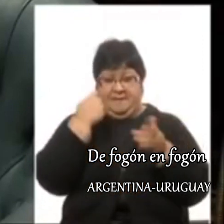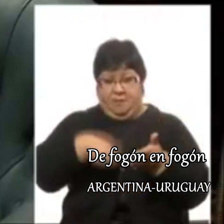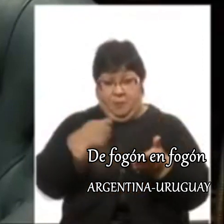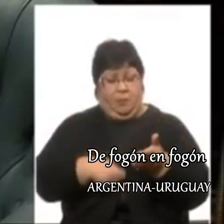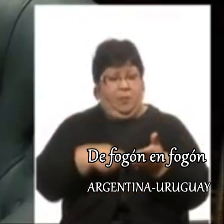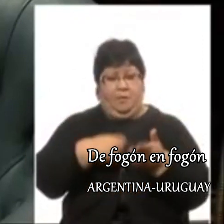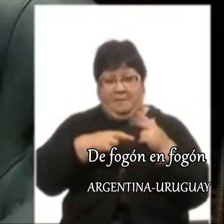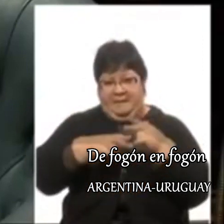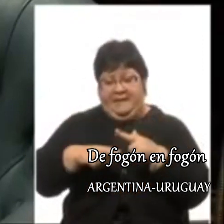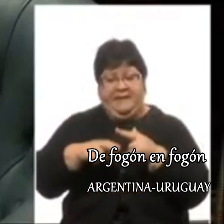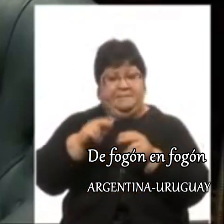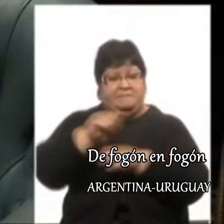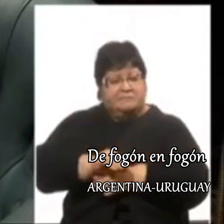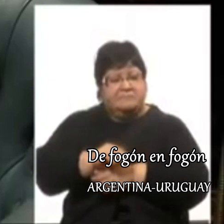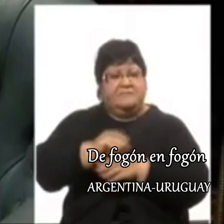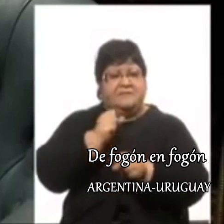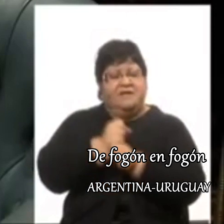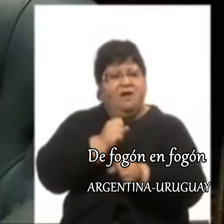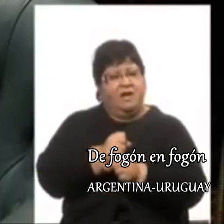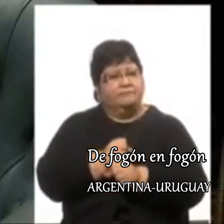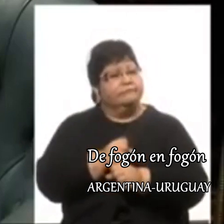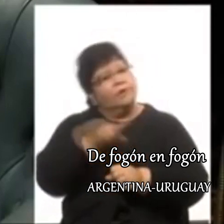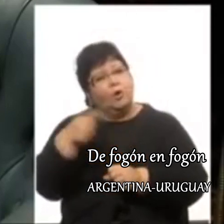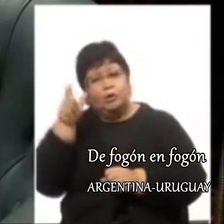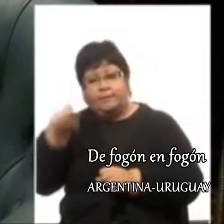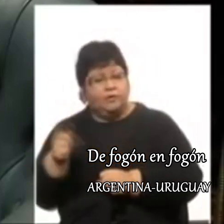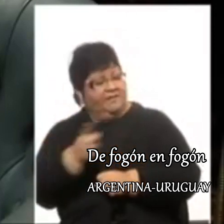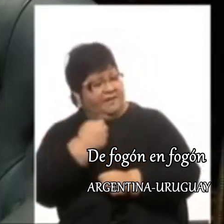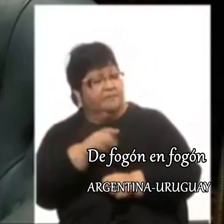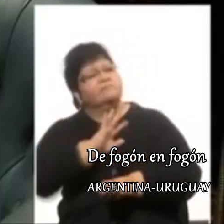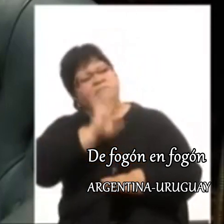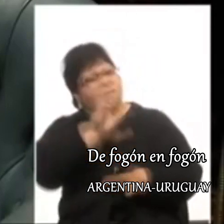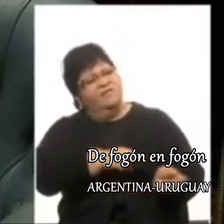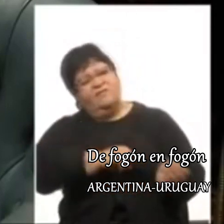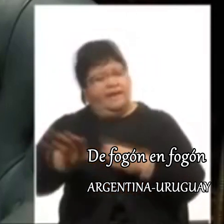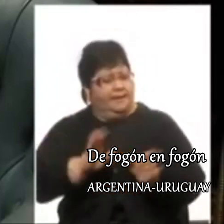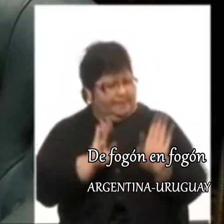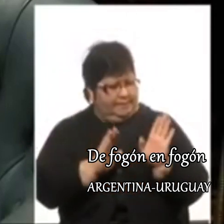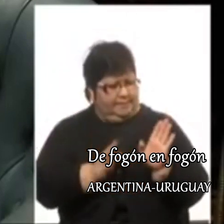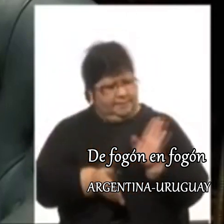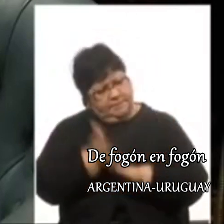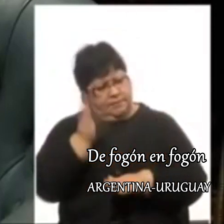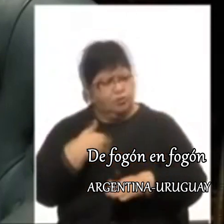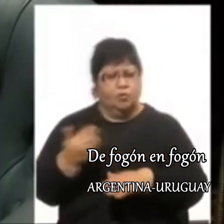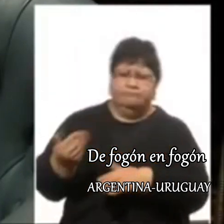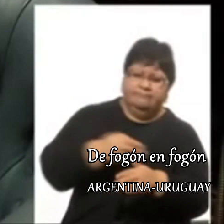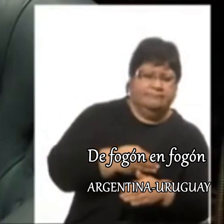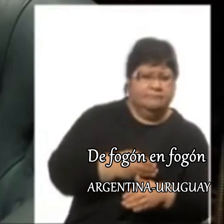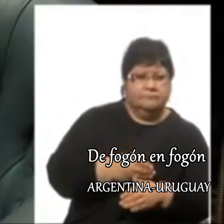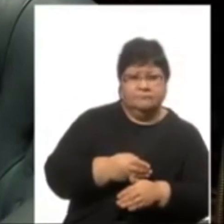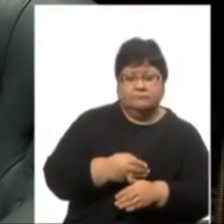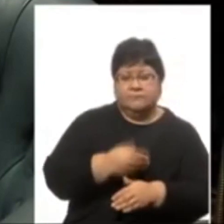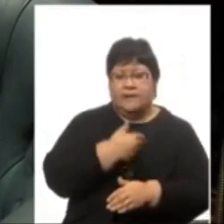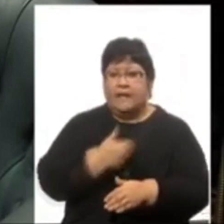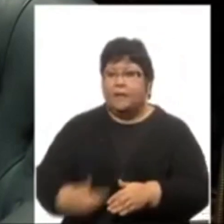trabaja y un día viene alguien y le dice bueno bájate me subo yo y lo voy a usar como si fuera mío y le dije al dueño